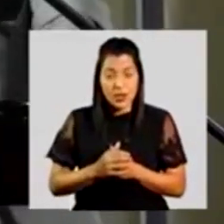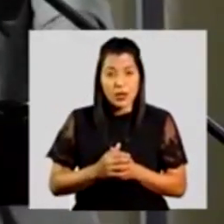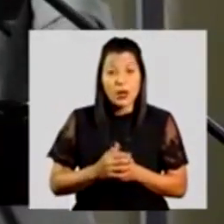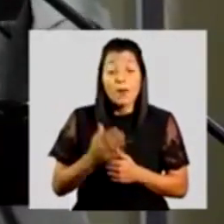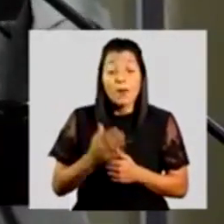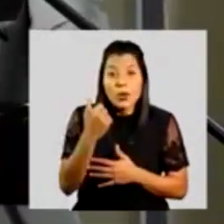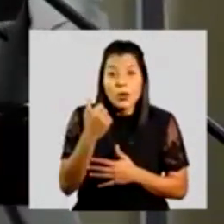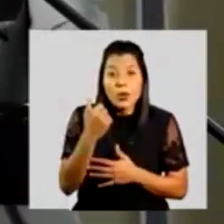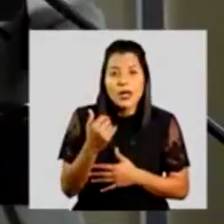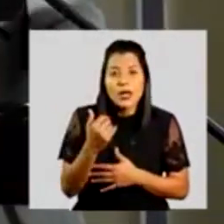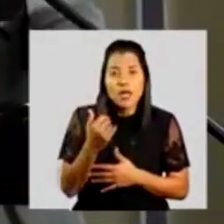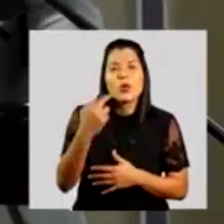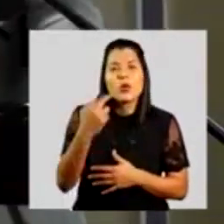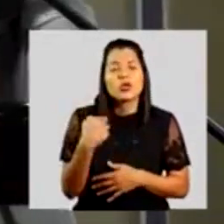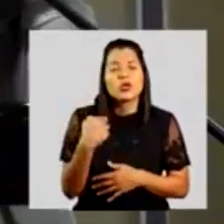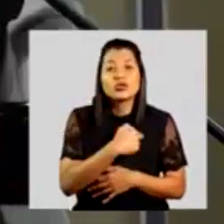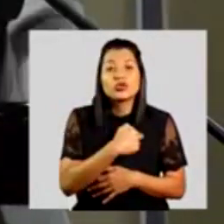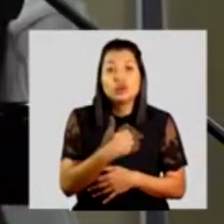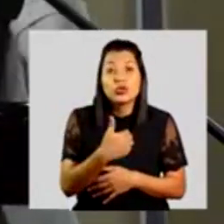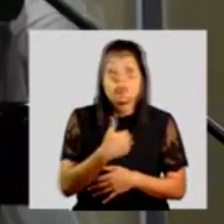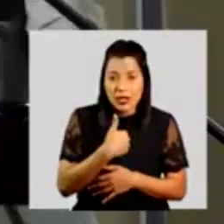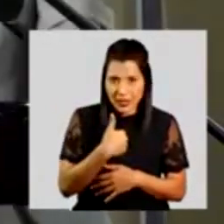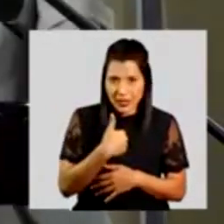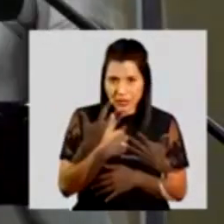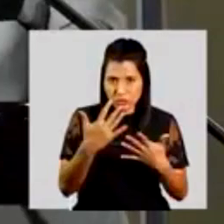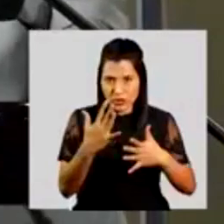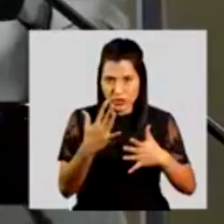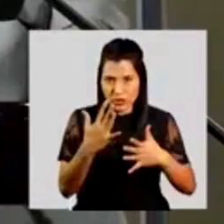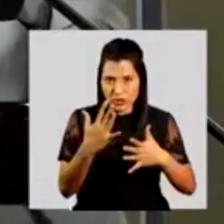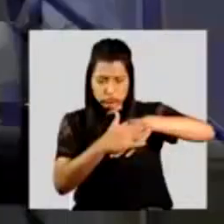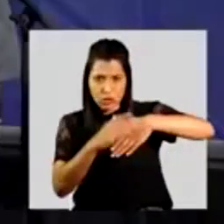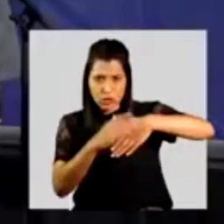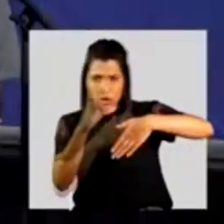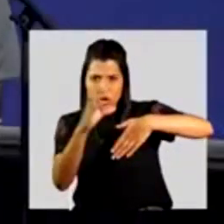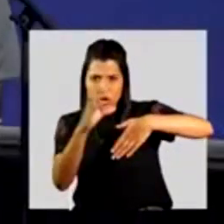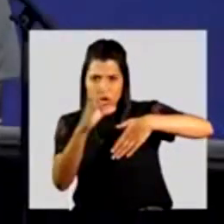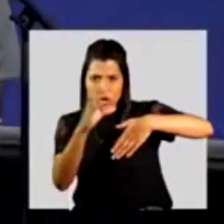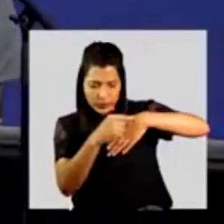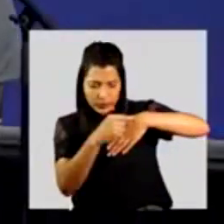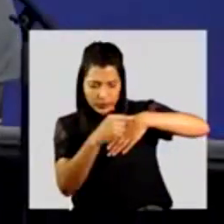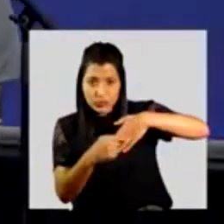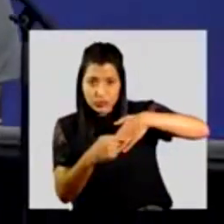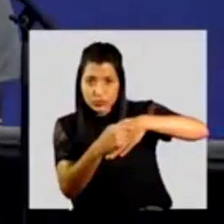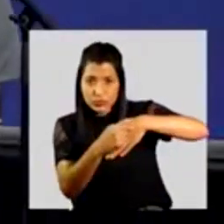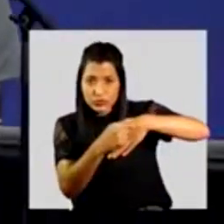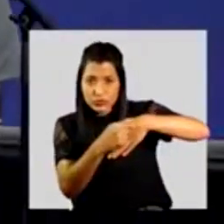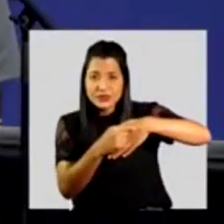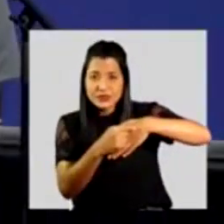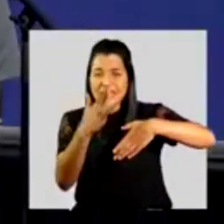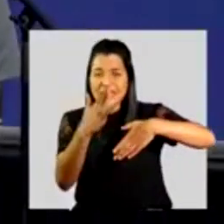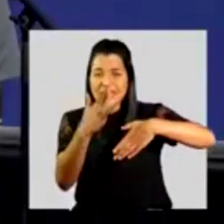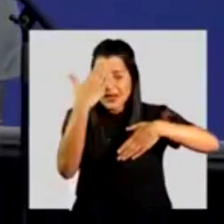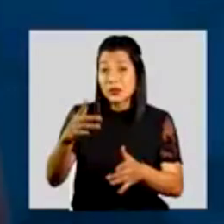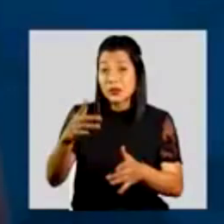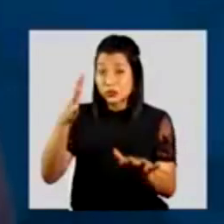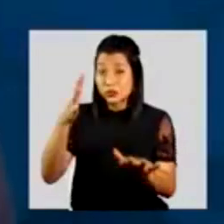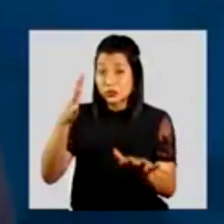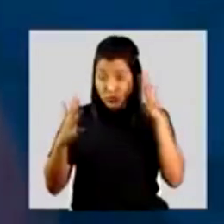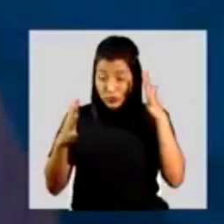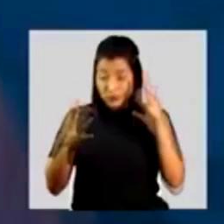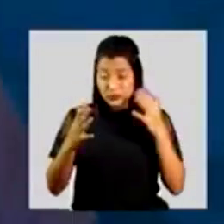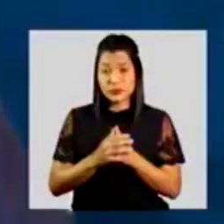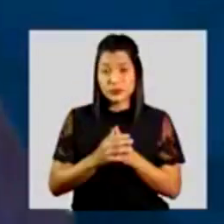Porque nosotros tenemos mapeado el país en 32 sitios o centros turísticos.